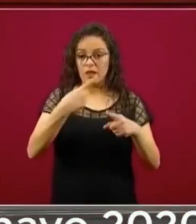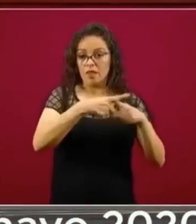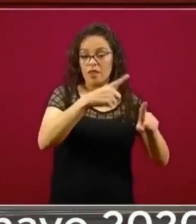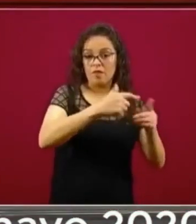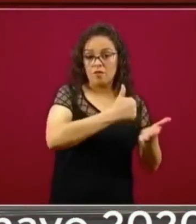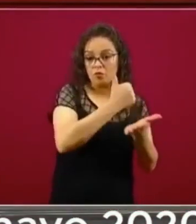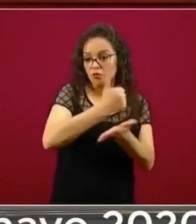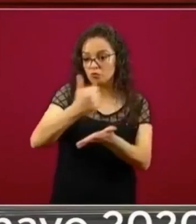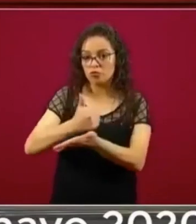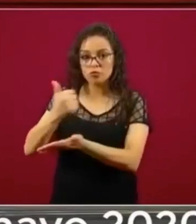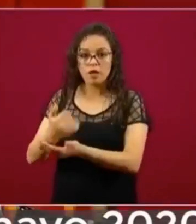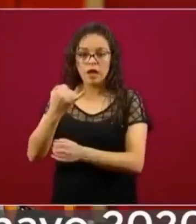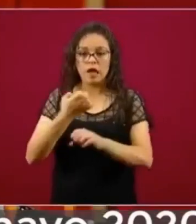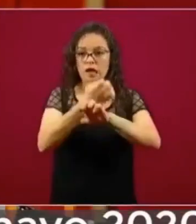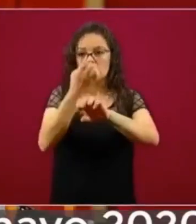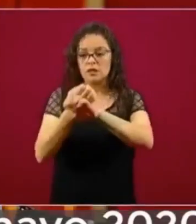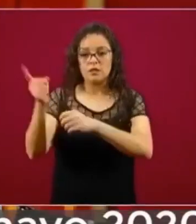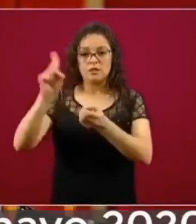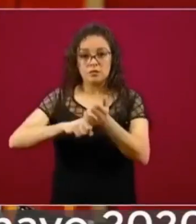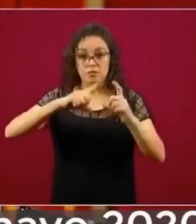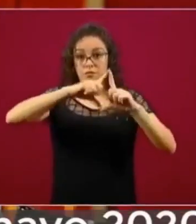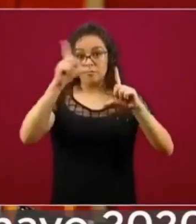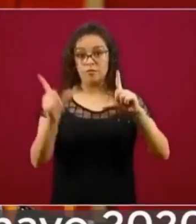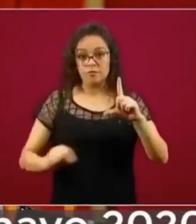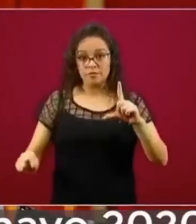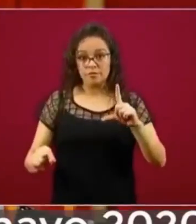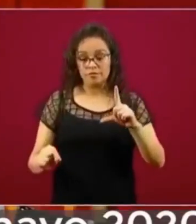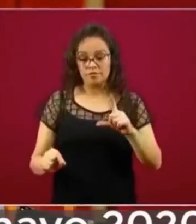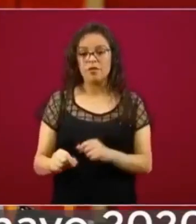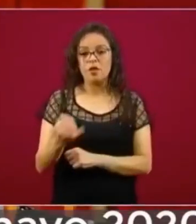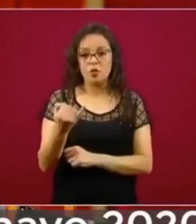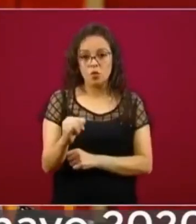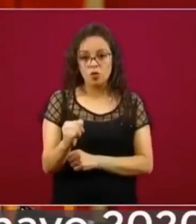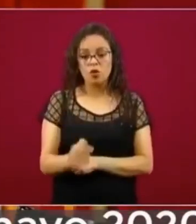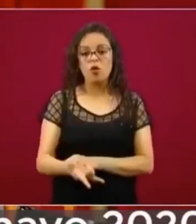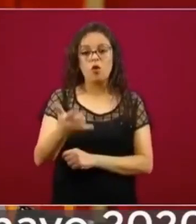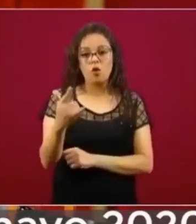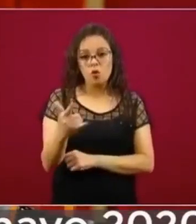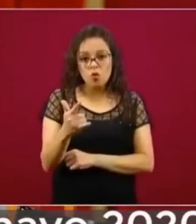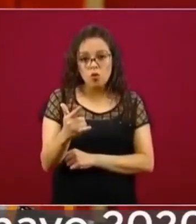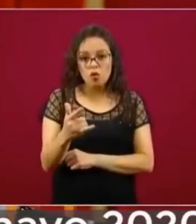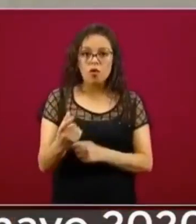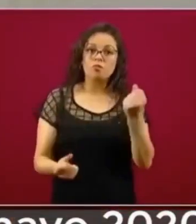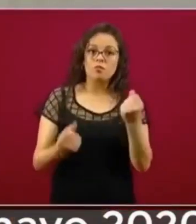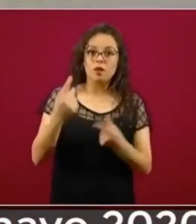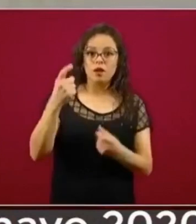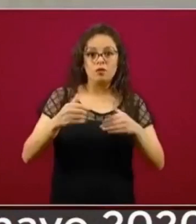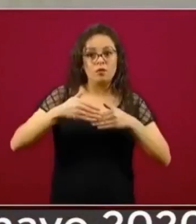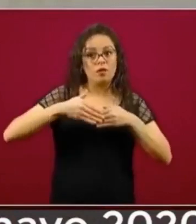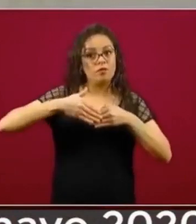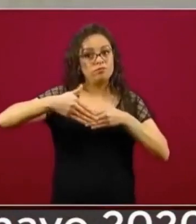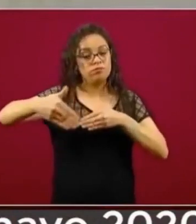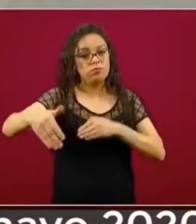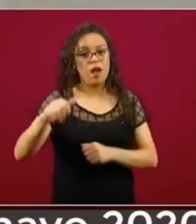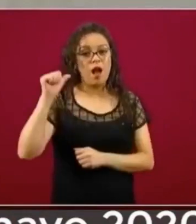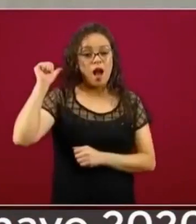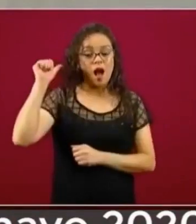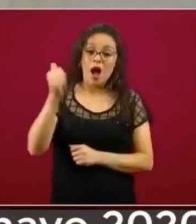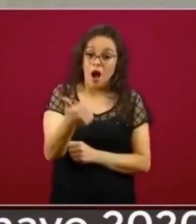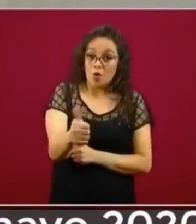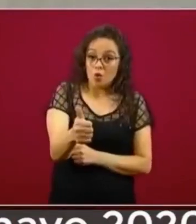país se van a estar presentando durante junio, durante julio, algunas se prolongarán hasta agosto, quizá algunas